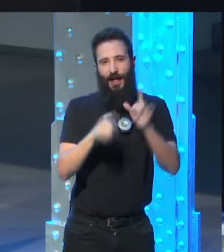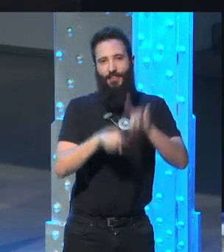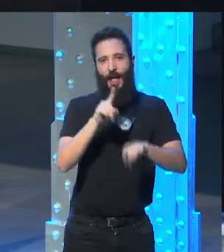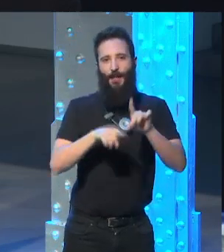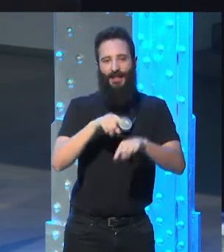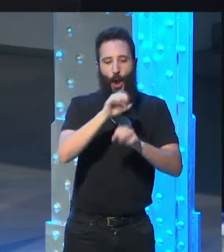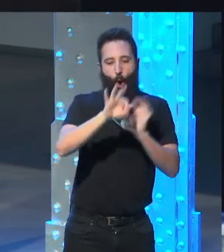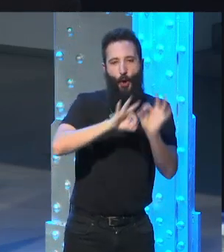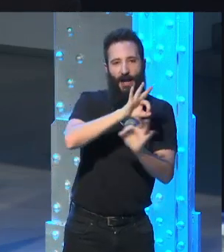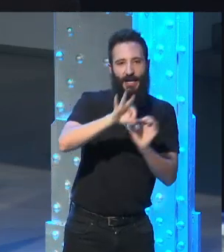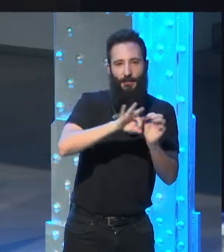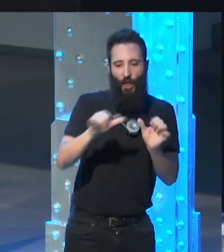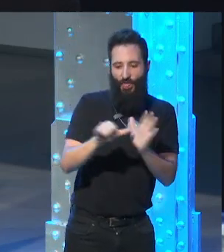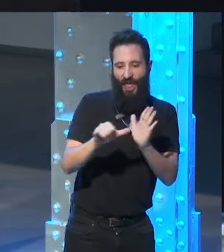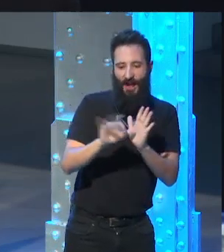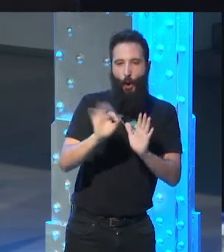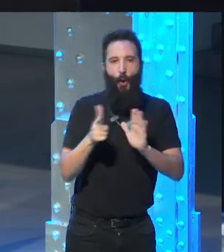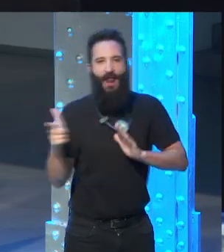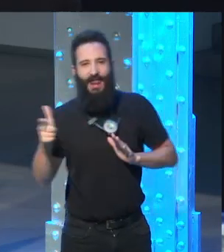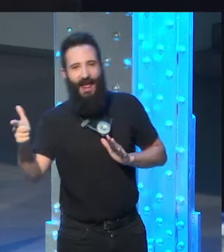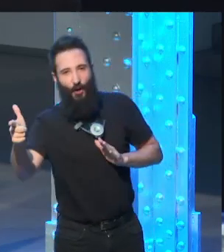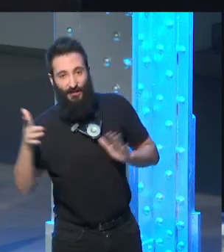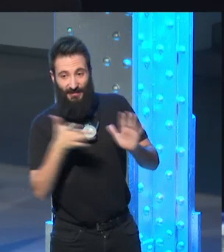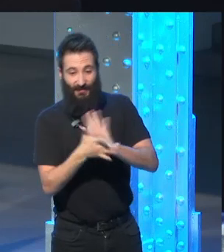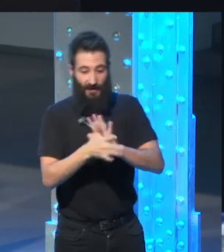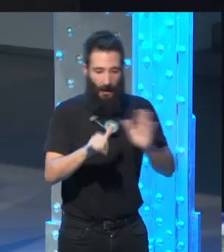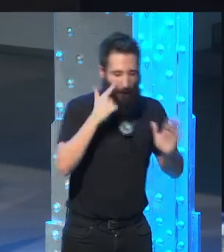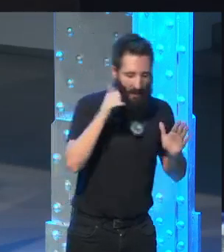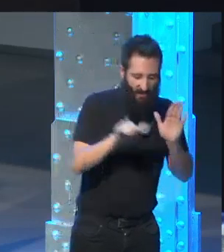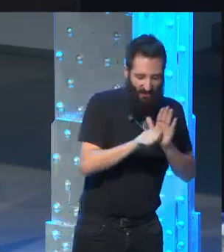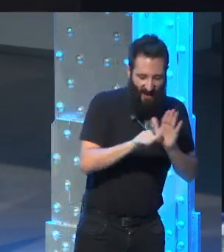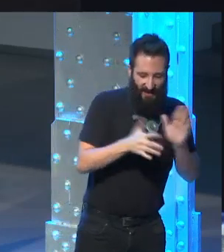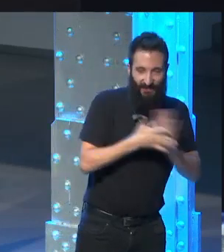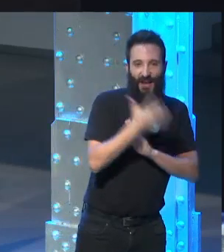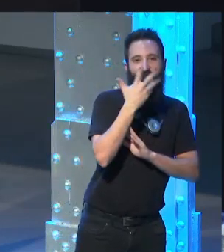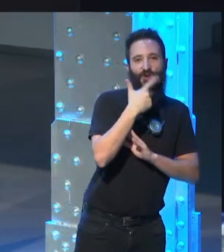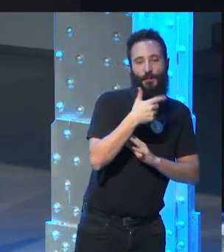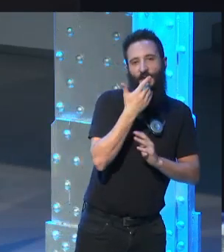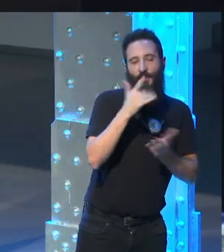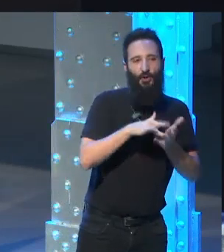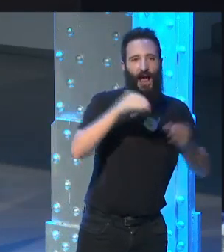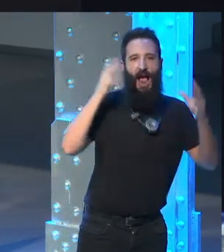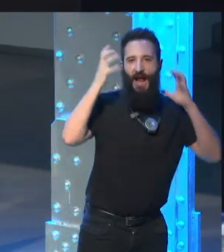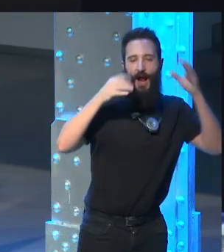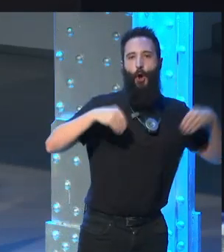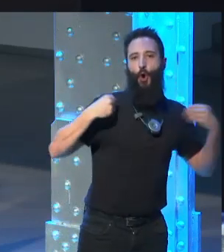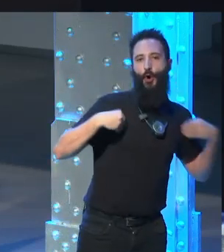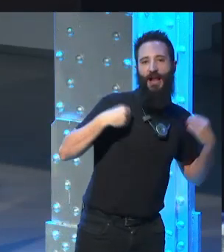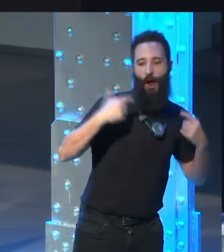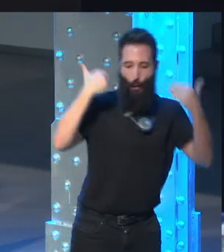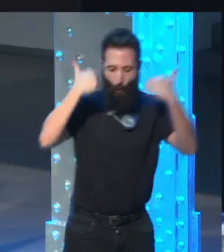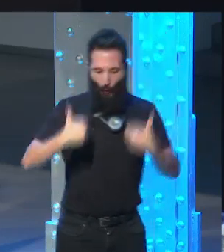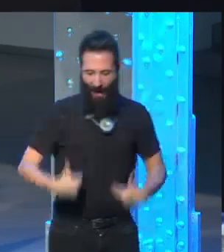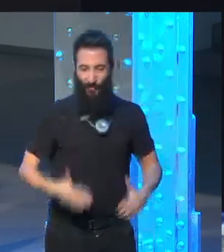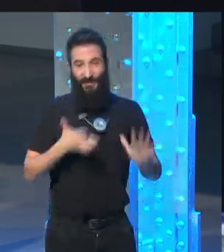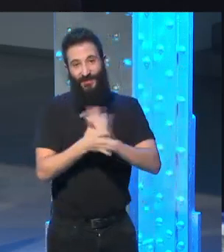más lejos. Entonces es como una forma de visualizar qué tan cerca evolutivamente están esos organismos. Si vos pones un gorila y un humano, casi todo va a ser igual.